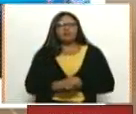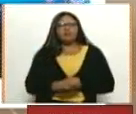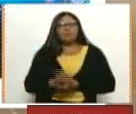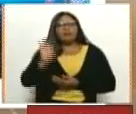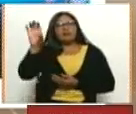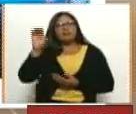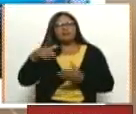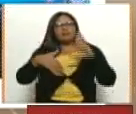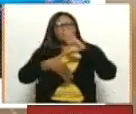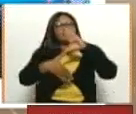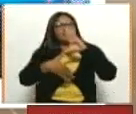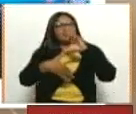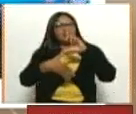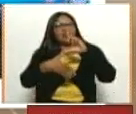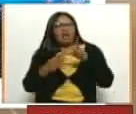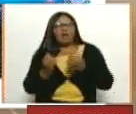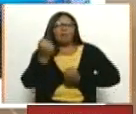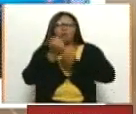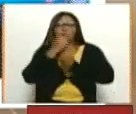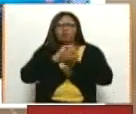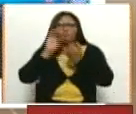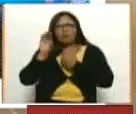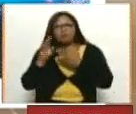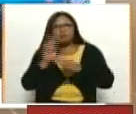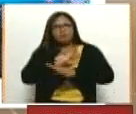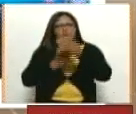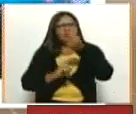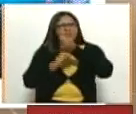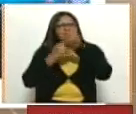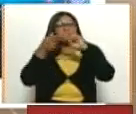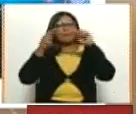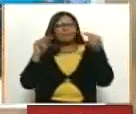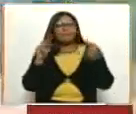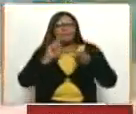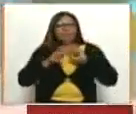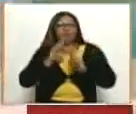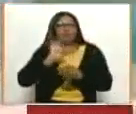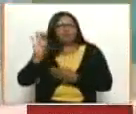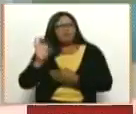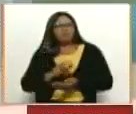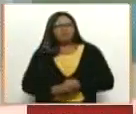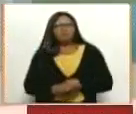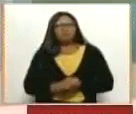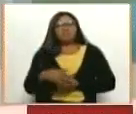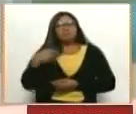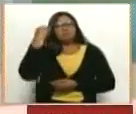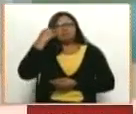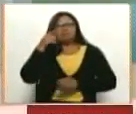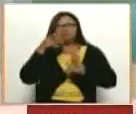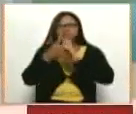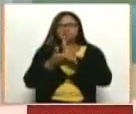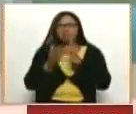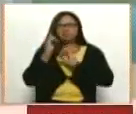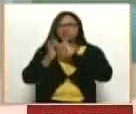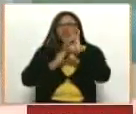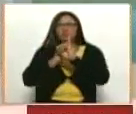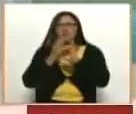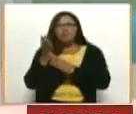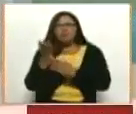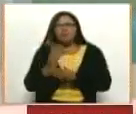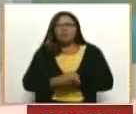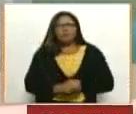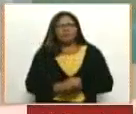Europa y África en apoyo a nuestro país por el fortalecimiento de la paz y el respeto a nuestra soberanía. ¿Qué lectura tiene esto entonces para el ámbito internacional? Estamos